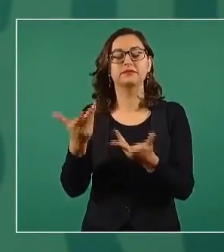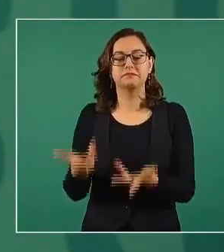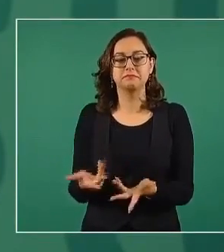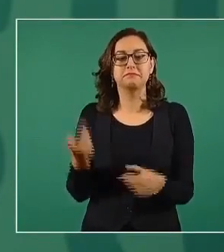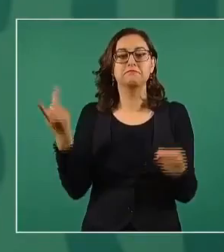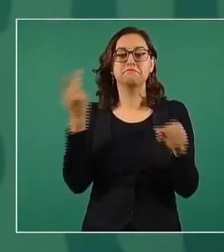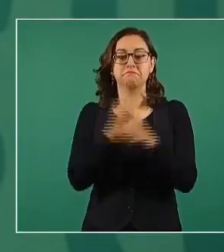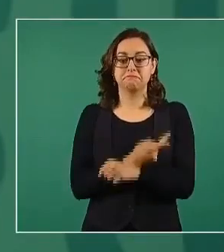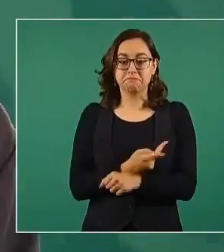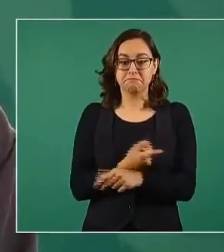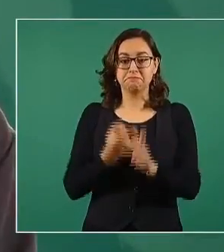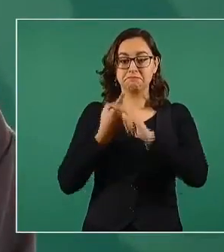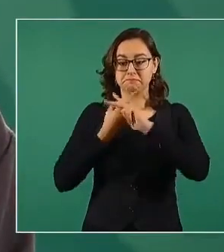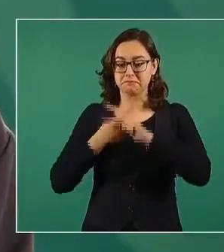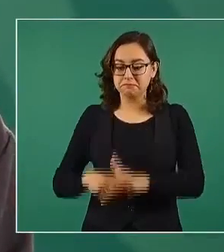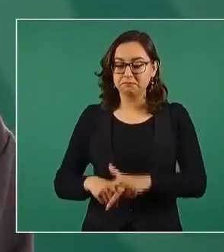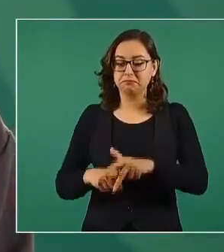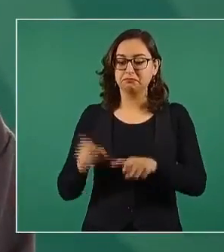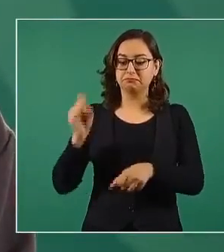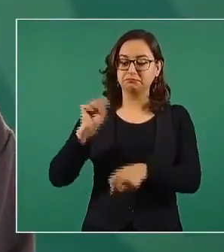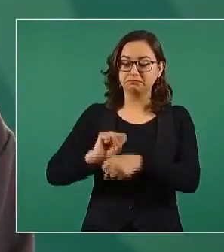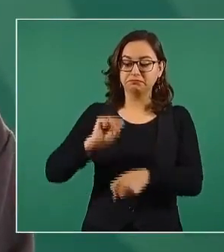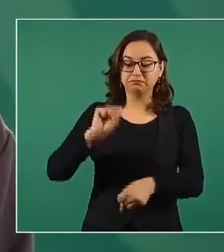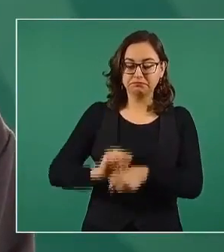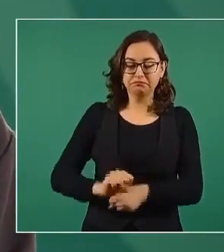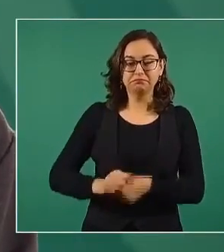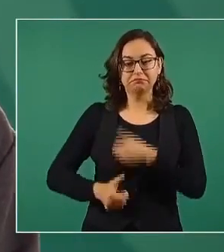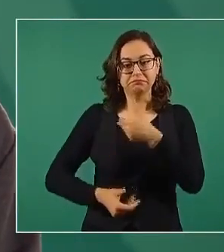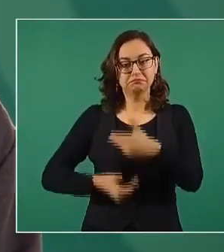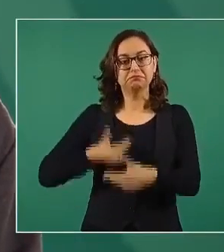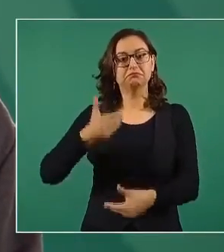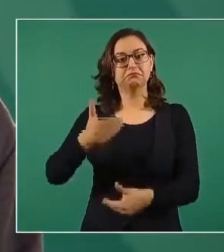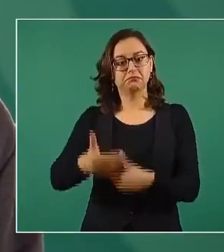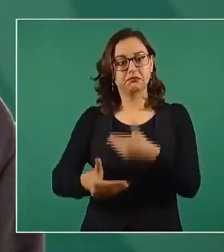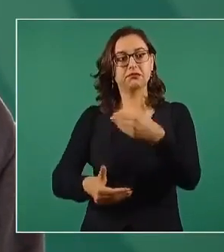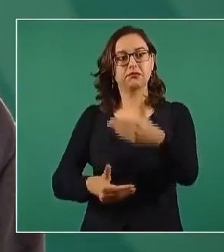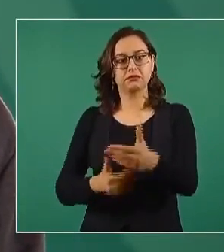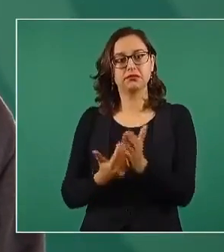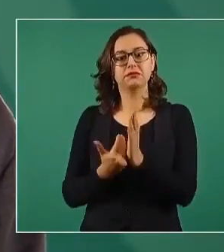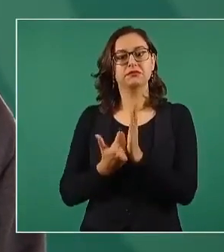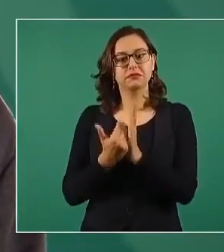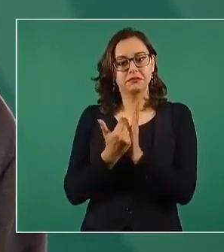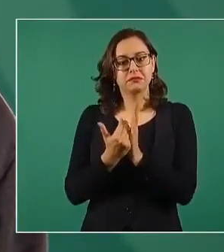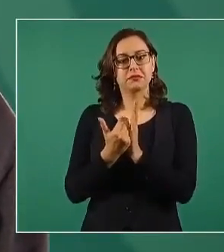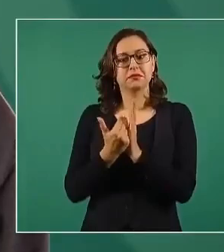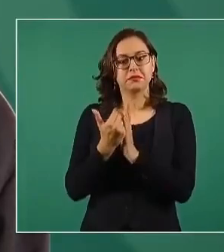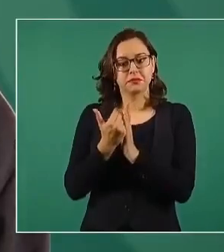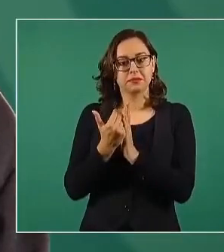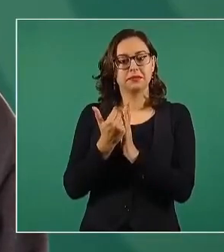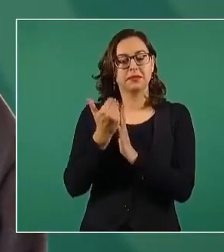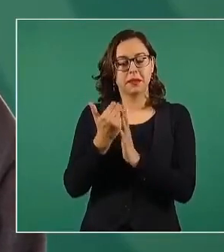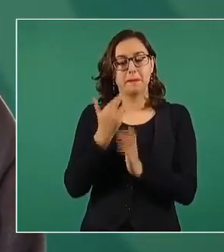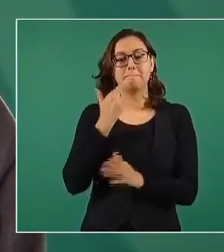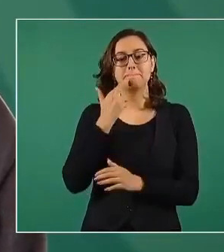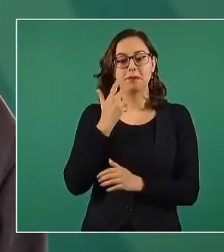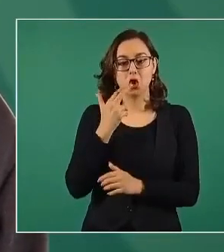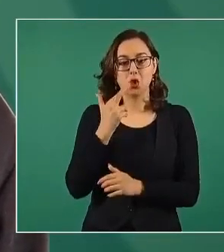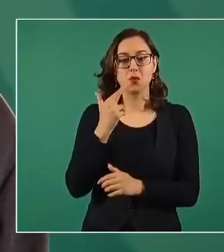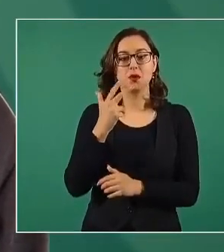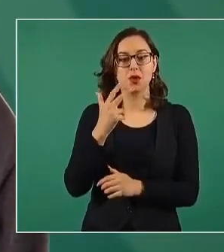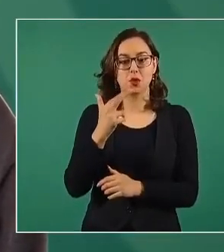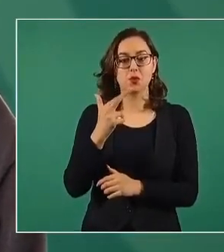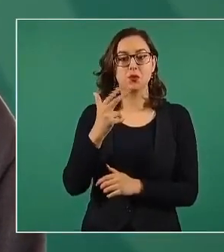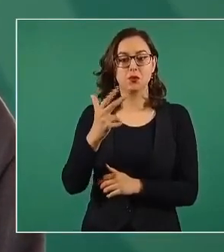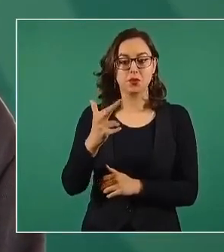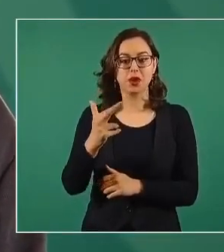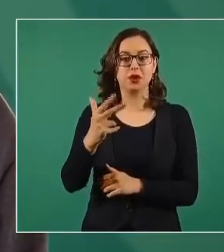cabo de unos años, en esta secundaria, los resultados empezaran a superar ya, en comparación con una prueba